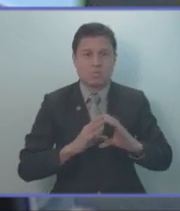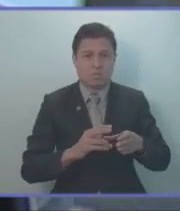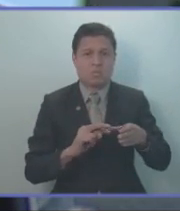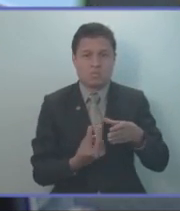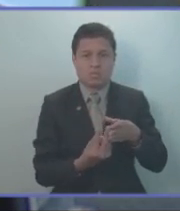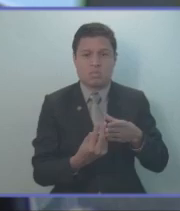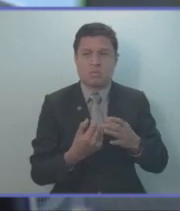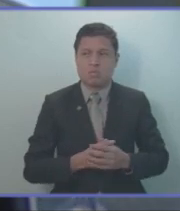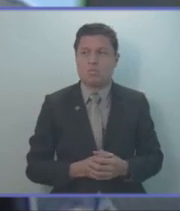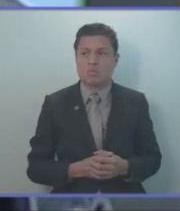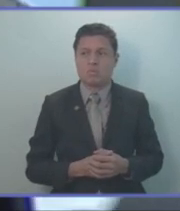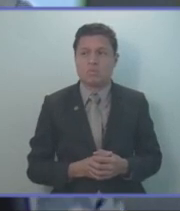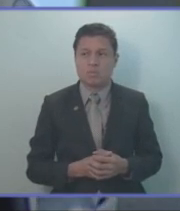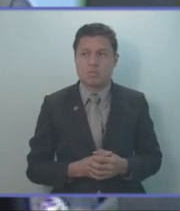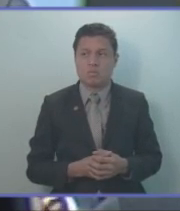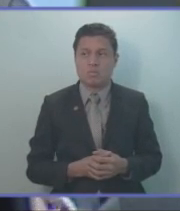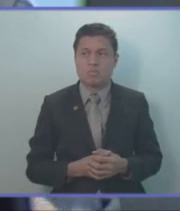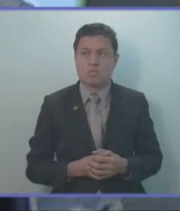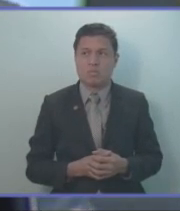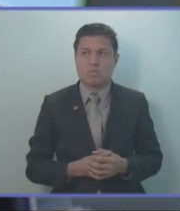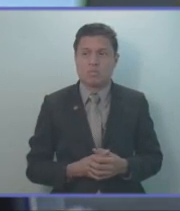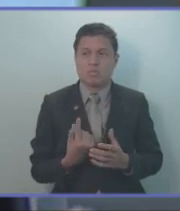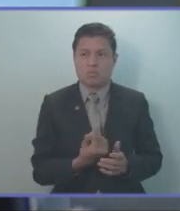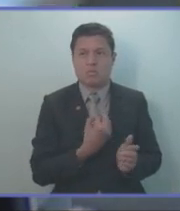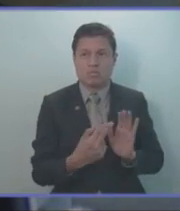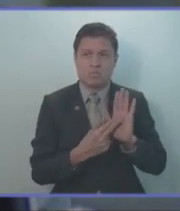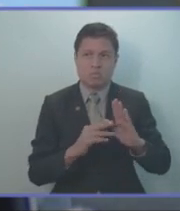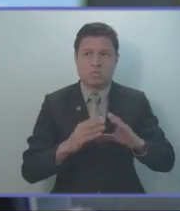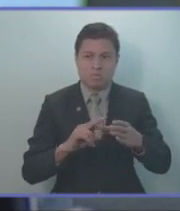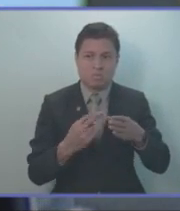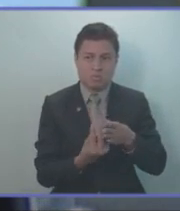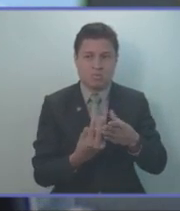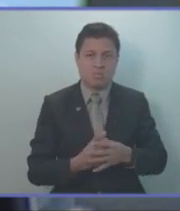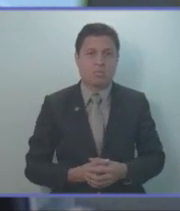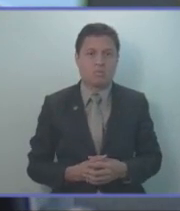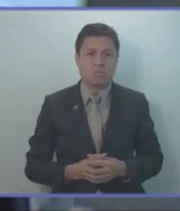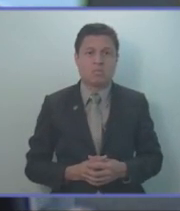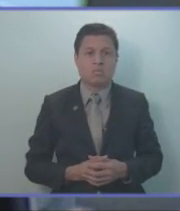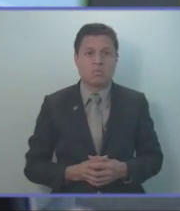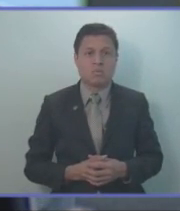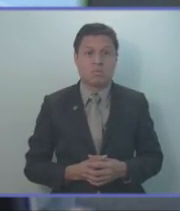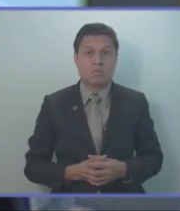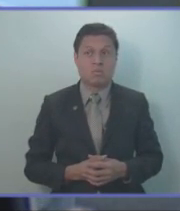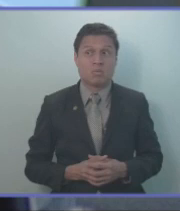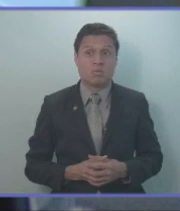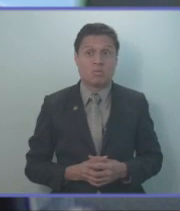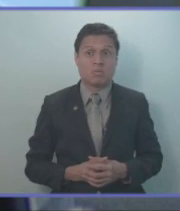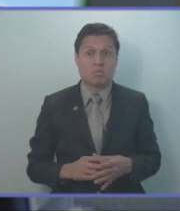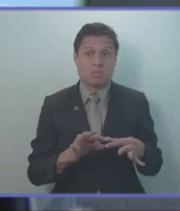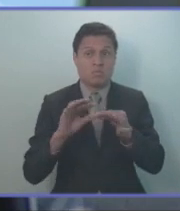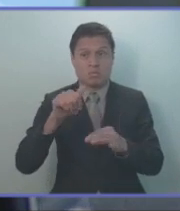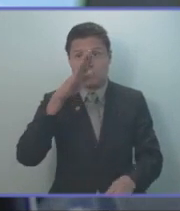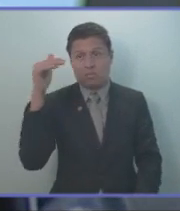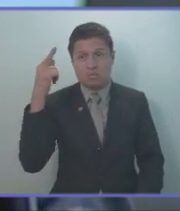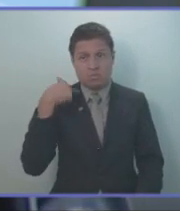los diputados que representamos la Comisión de